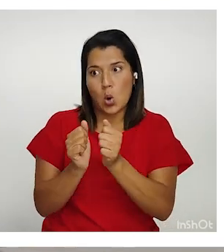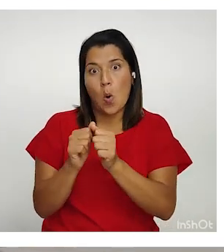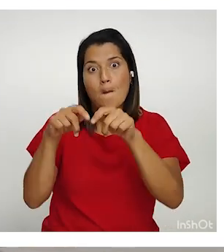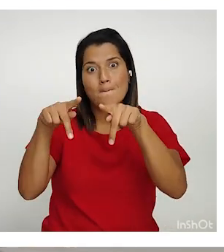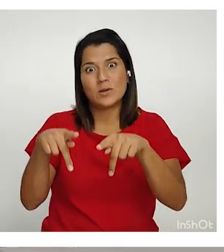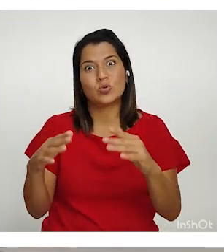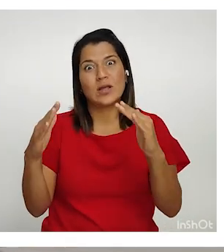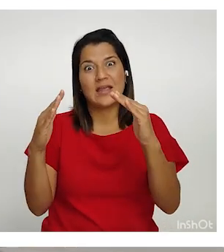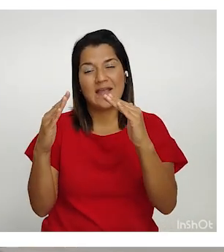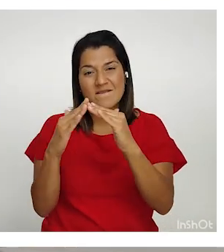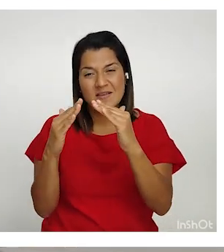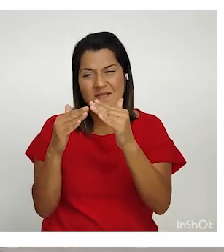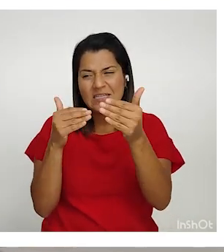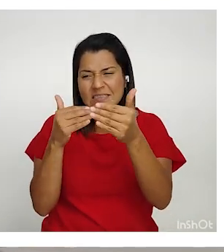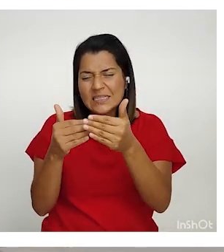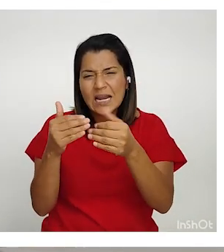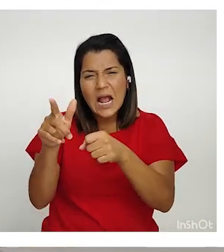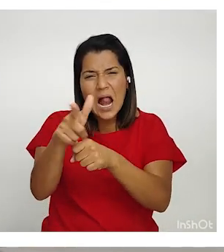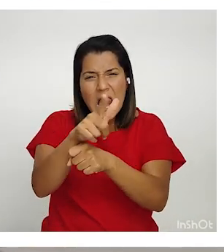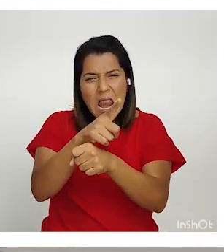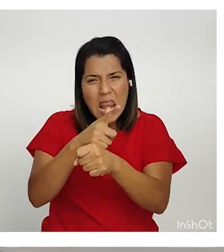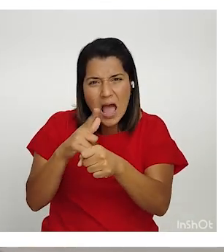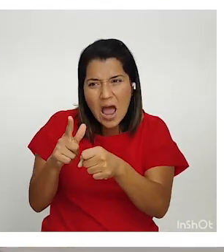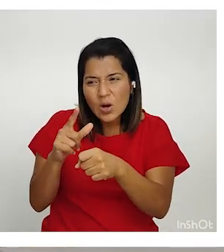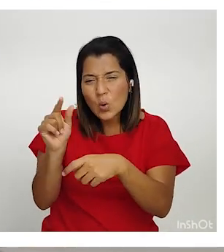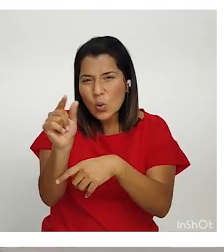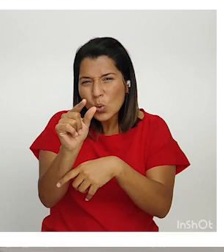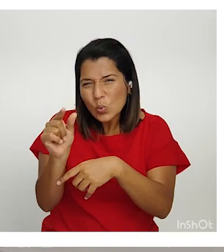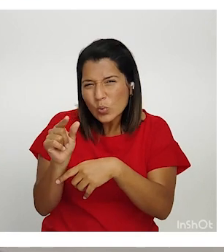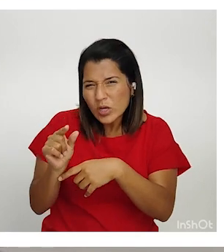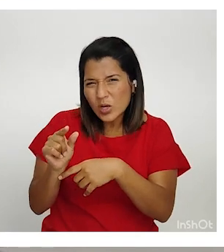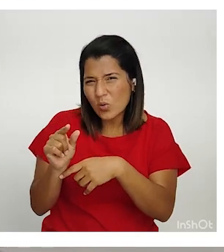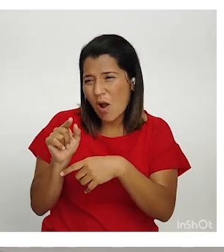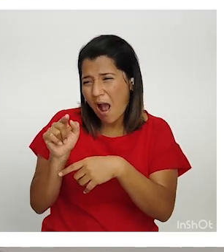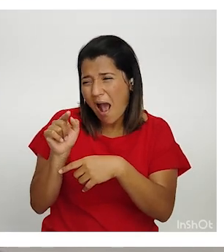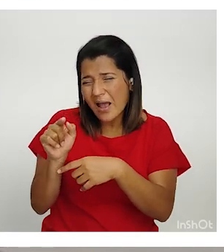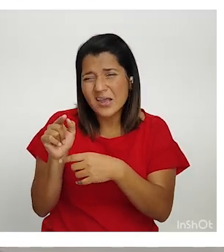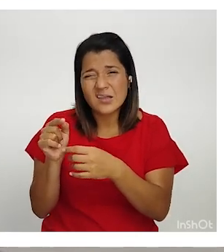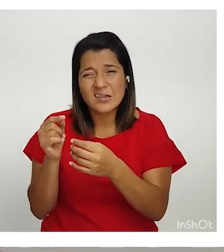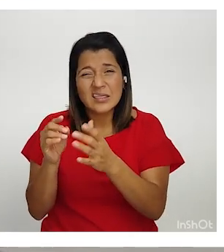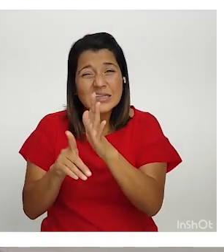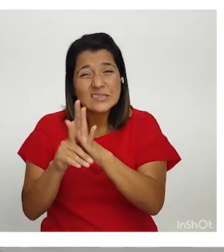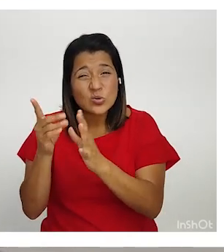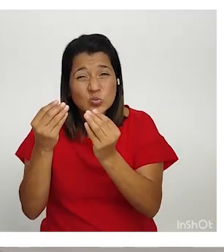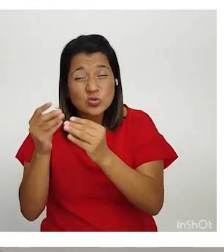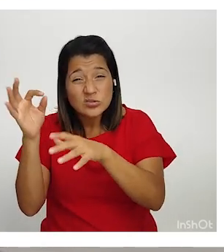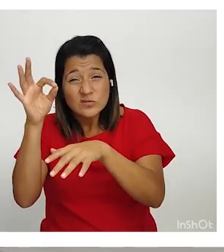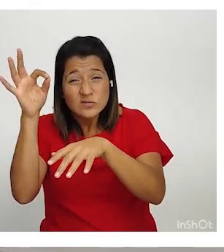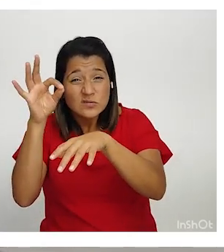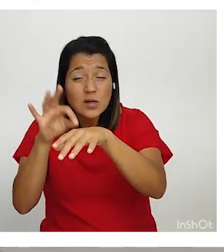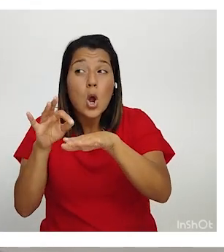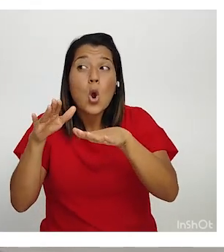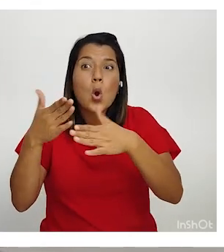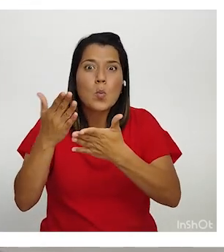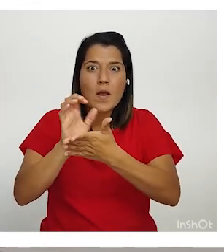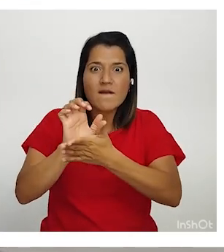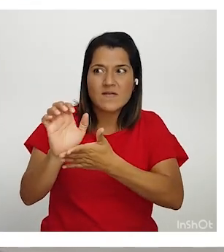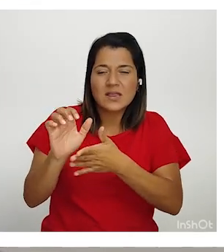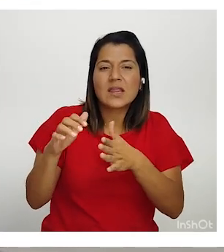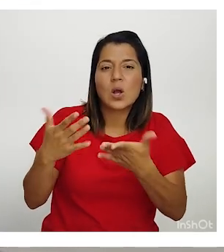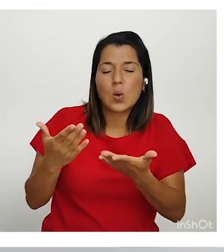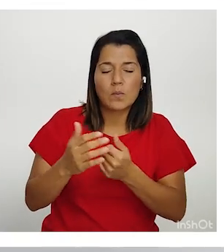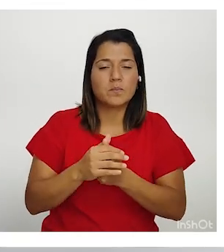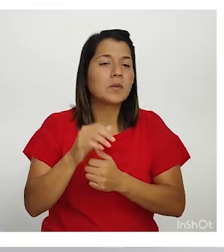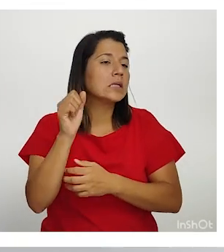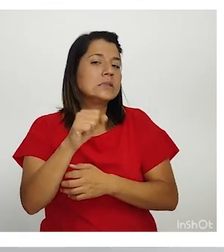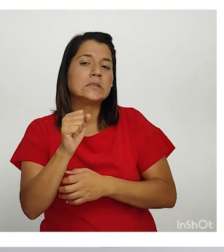están cerca de un lago, de un estero, que suele haber mucho criadero para poder evitarlo, poder prevenirlo? Sí,